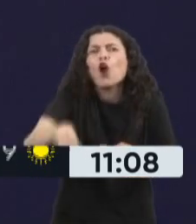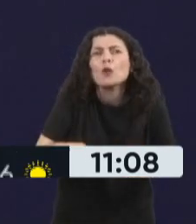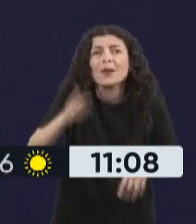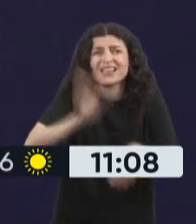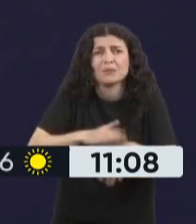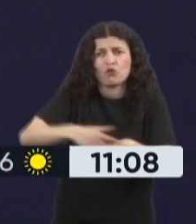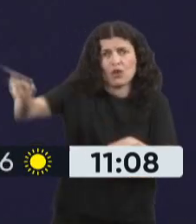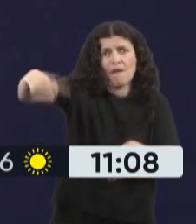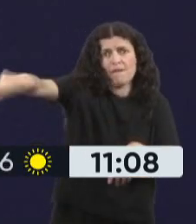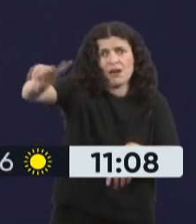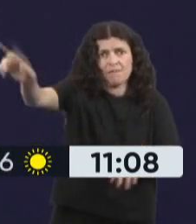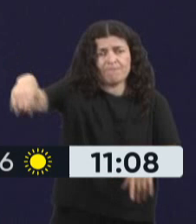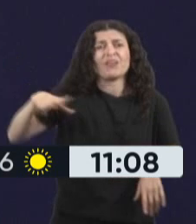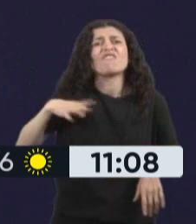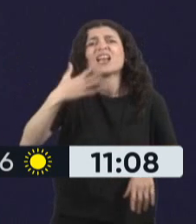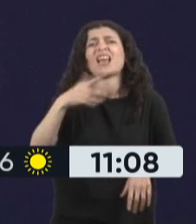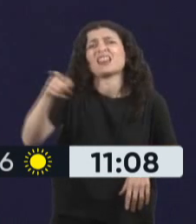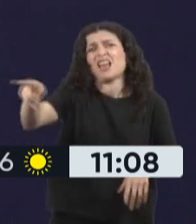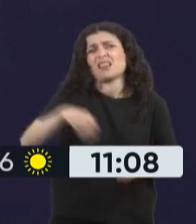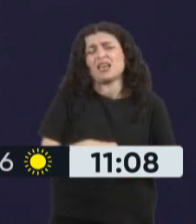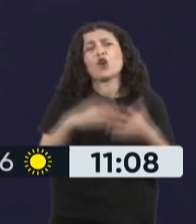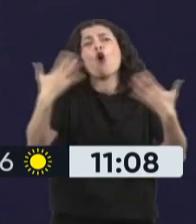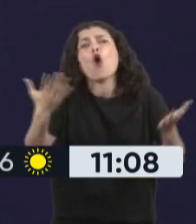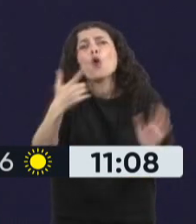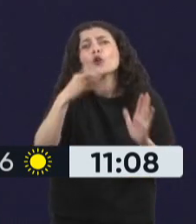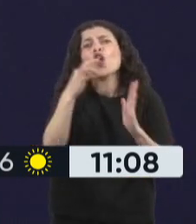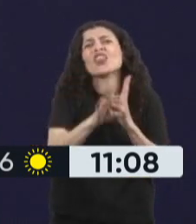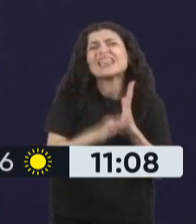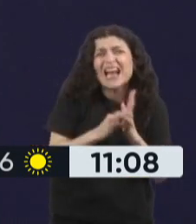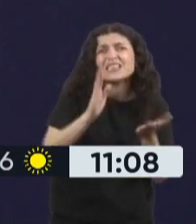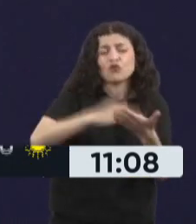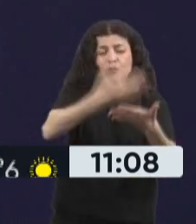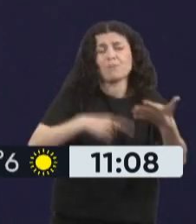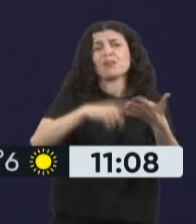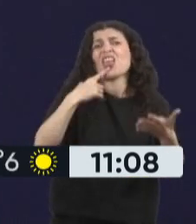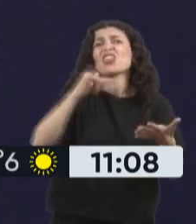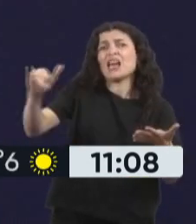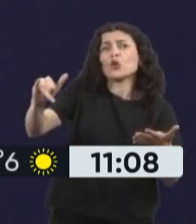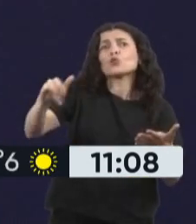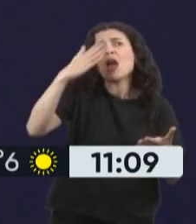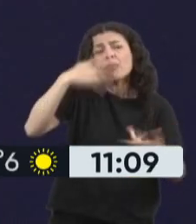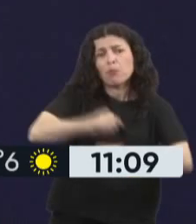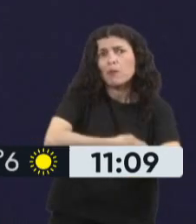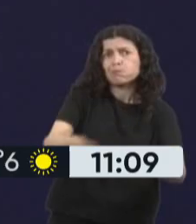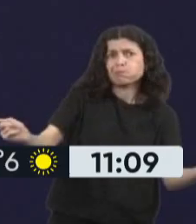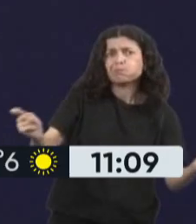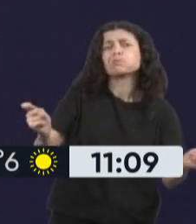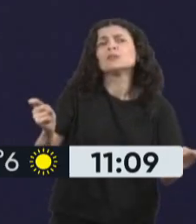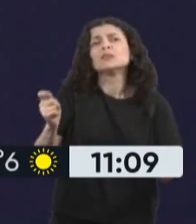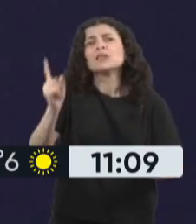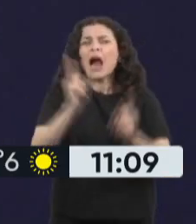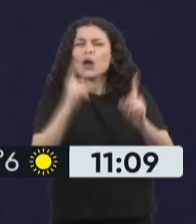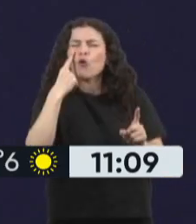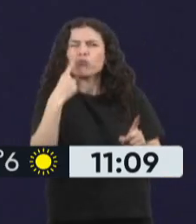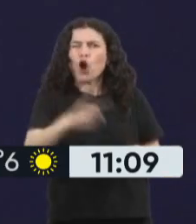Bueno, por supuesto los detalles de la denuncia están a disposición de ustedes, de todas maneras supongo que ya los